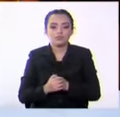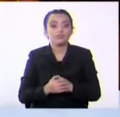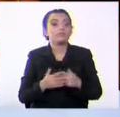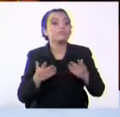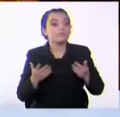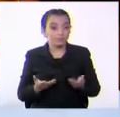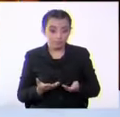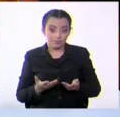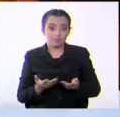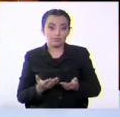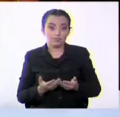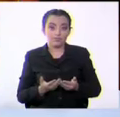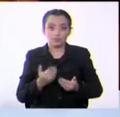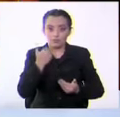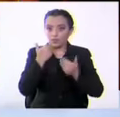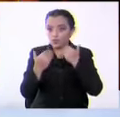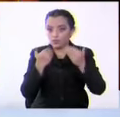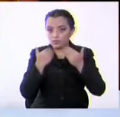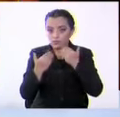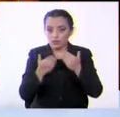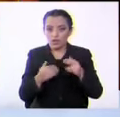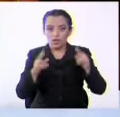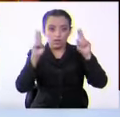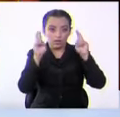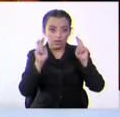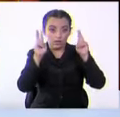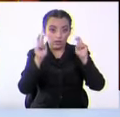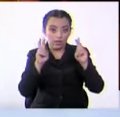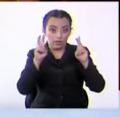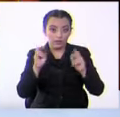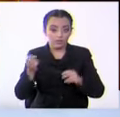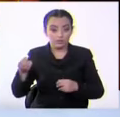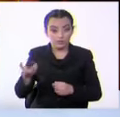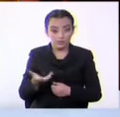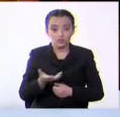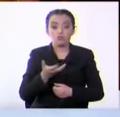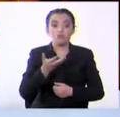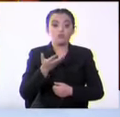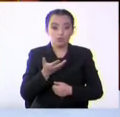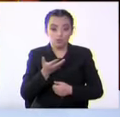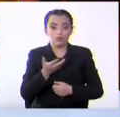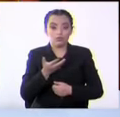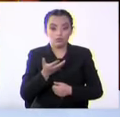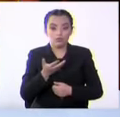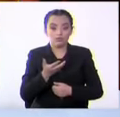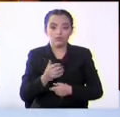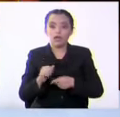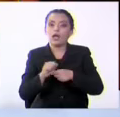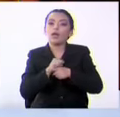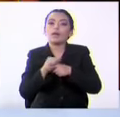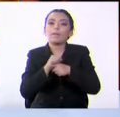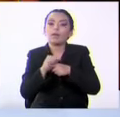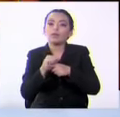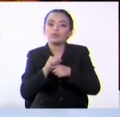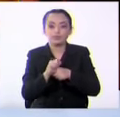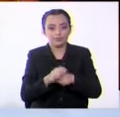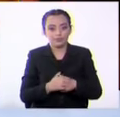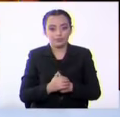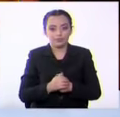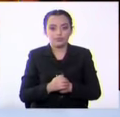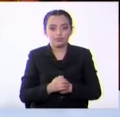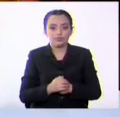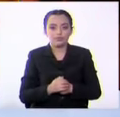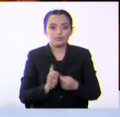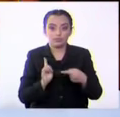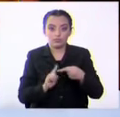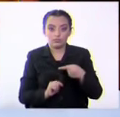Bueno, ahora hemos visto varios términos nuevos, así que conviene que hagamos un pequeño repaso. Primero, lo